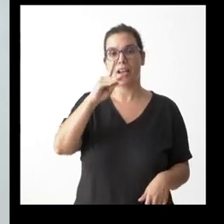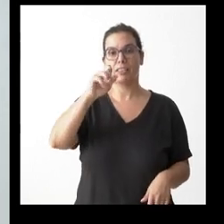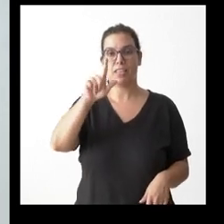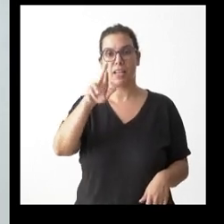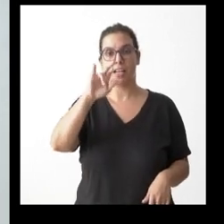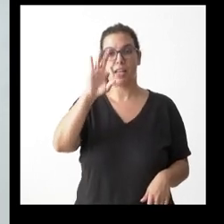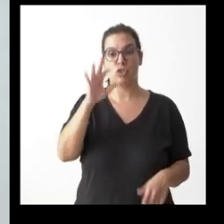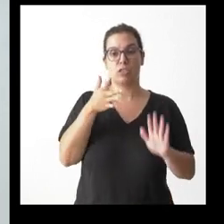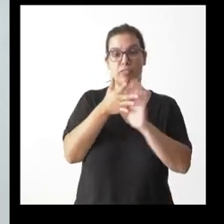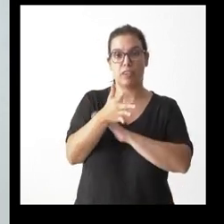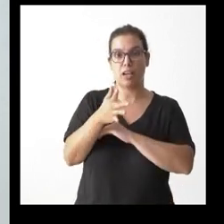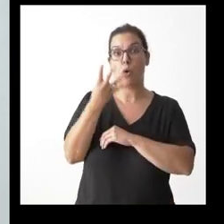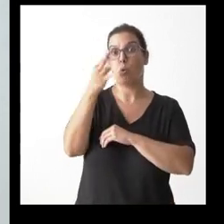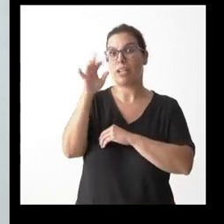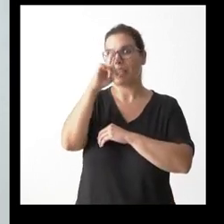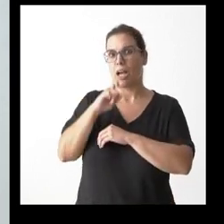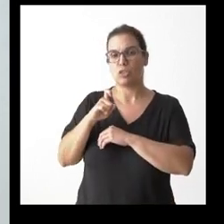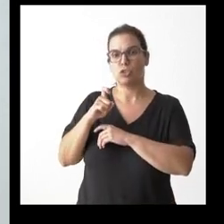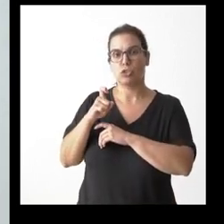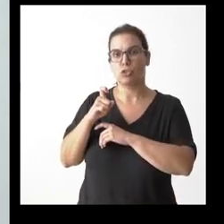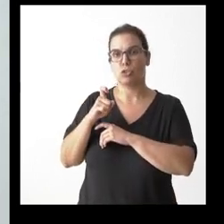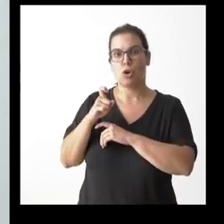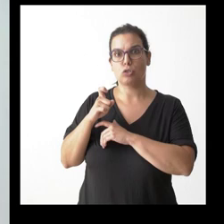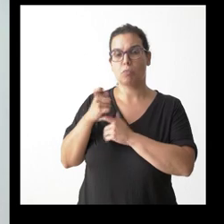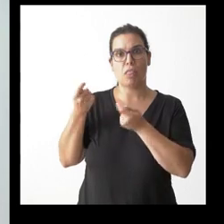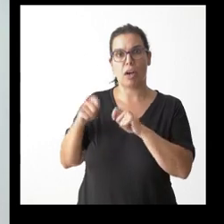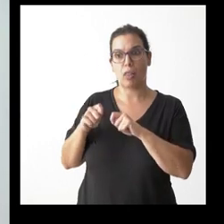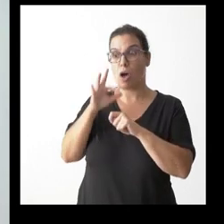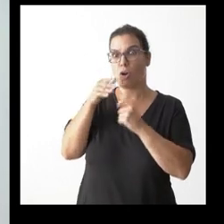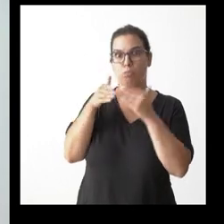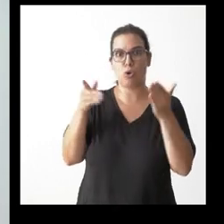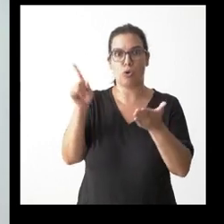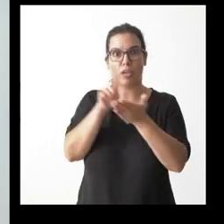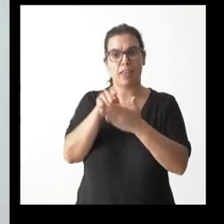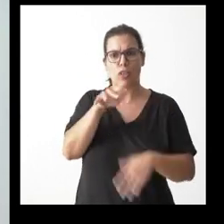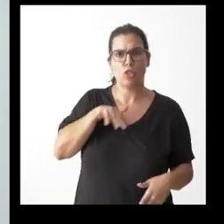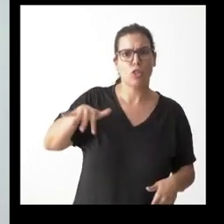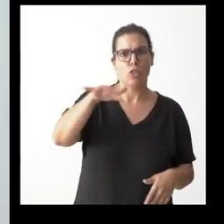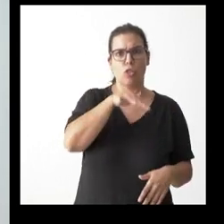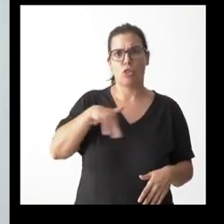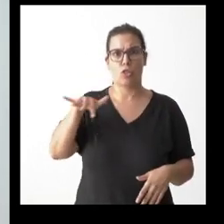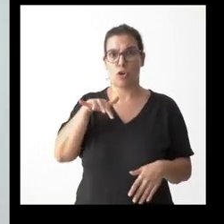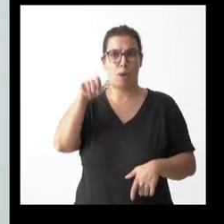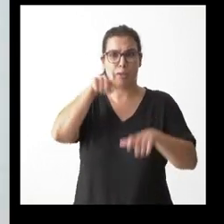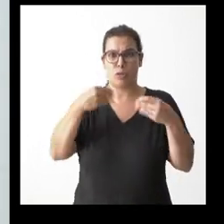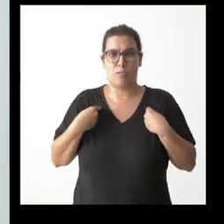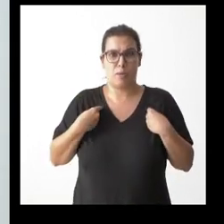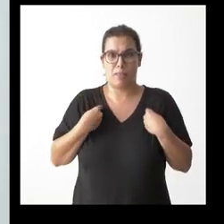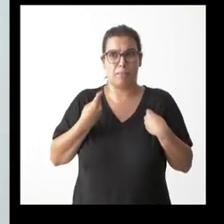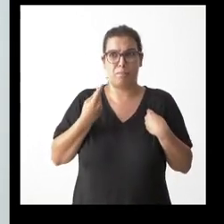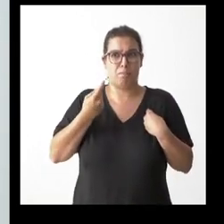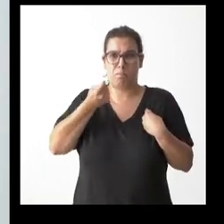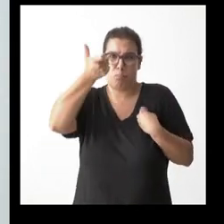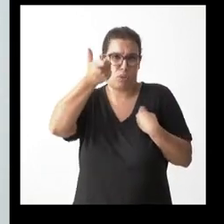ponerse en marcha después de 40 años de inactividad y que se ubica en una de las zonas más despobladas de España. Quiero